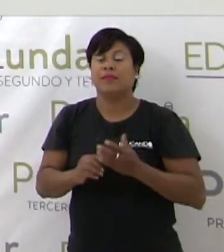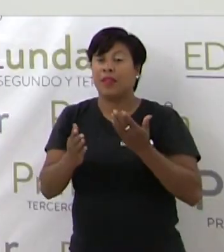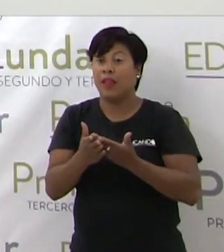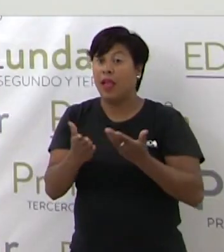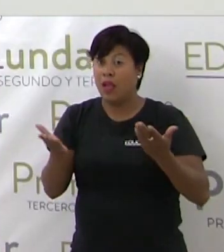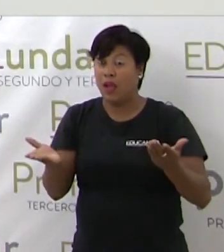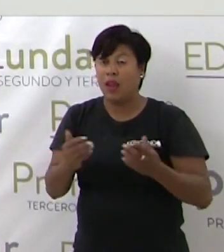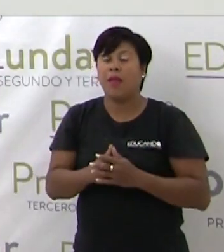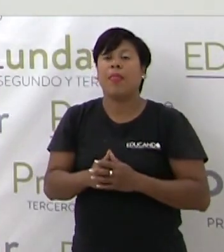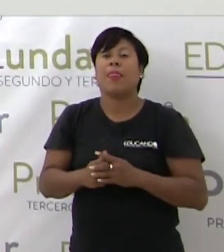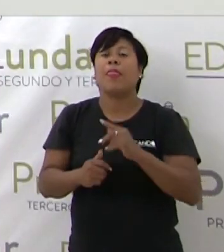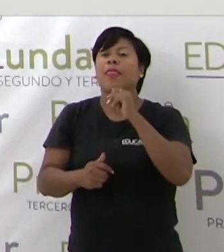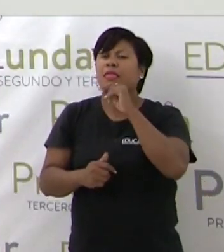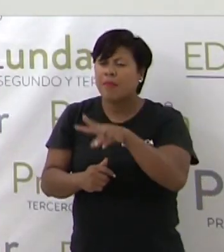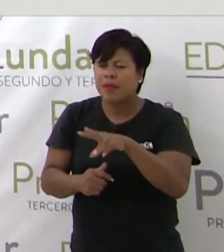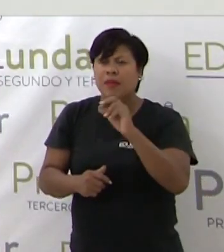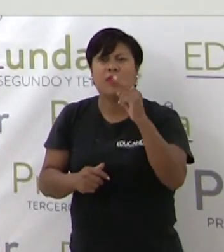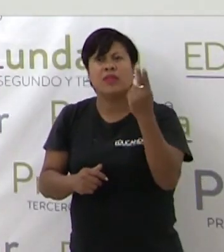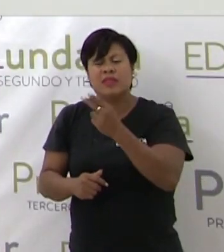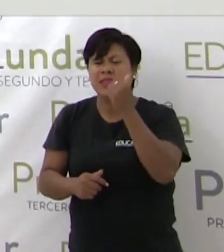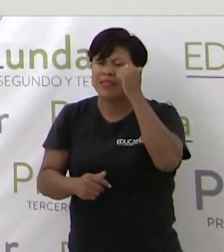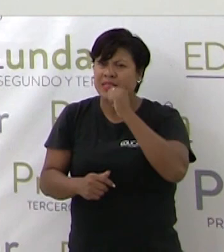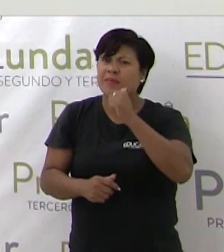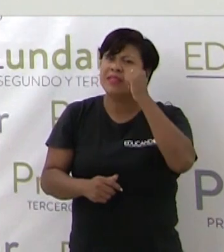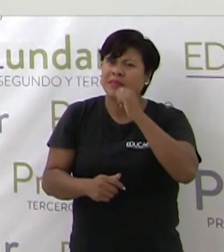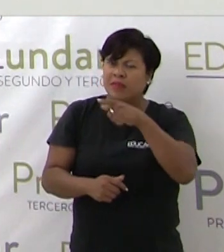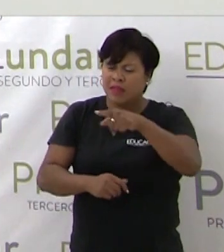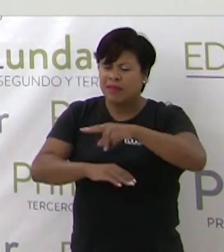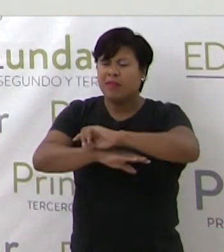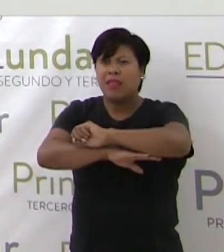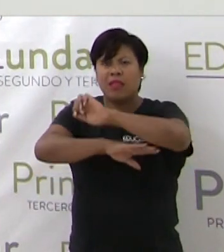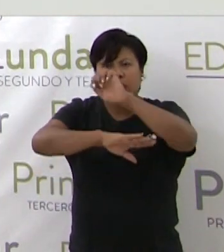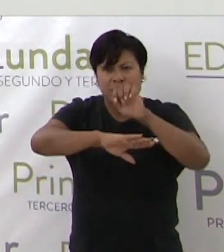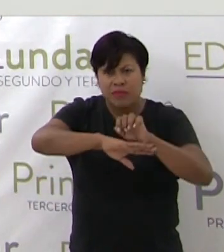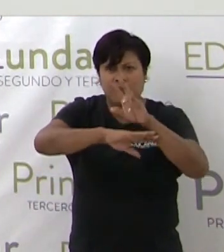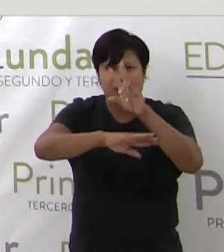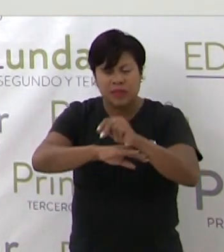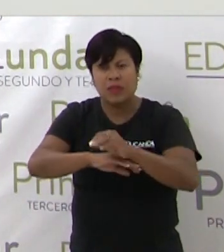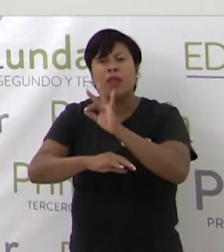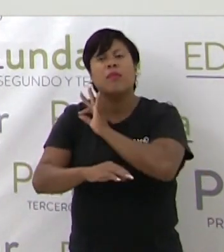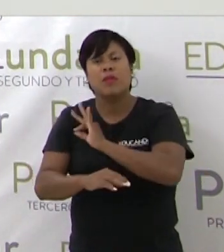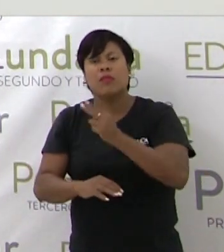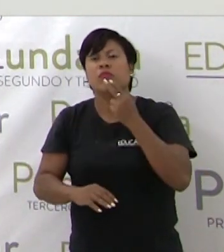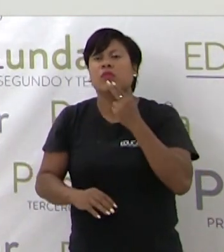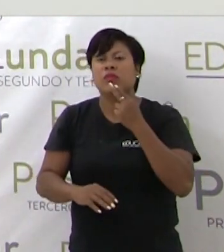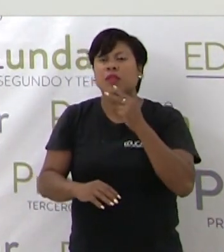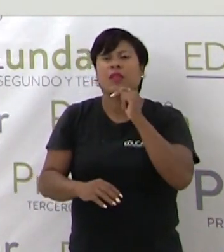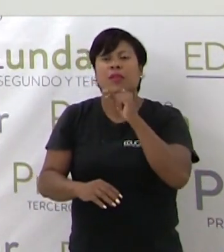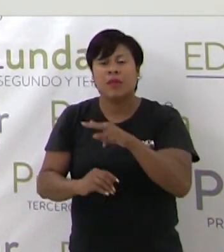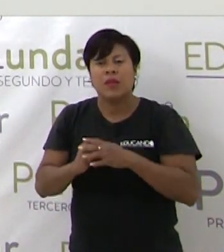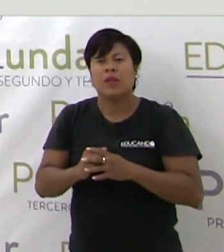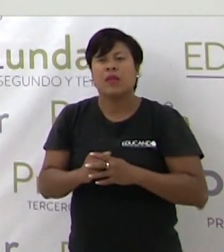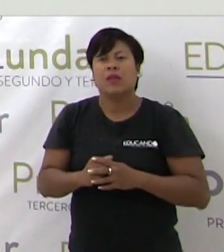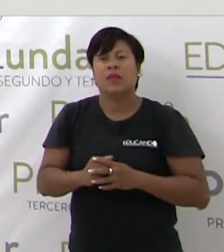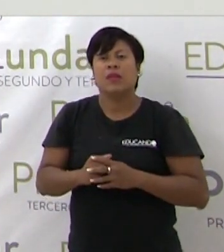Ahora, también no necesariamente podemos utilizar siempre el transportador. Les dije que podemos utilizar también, o íbamos a utilizar el